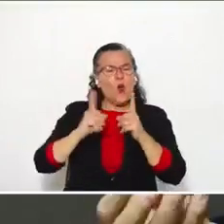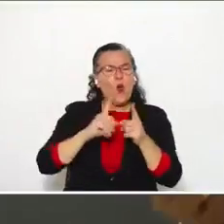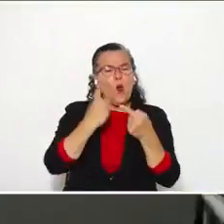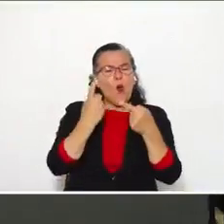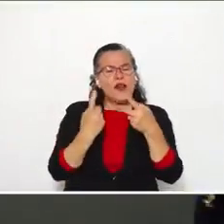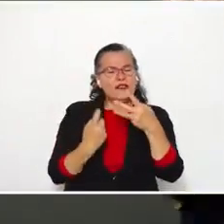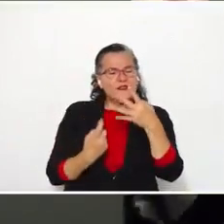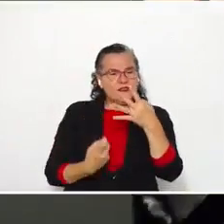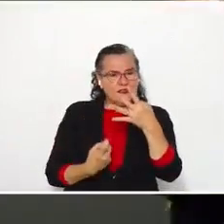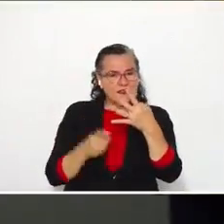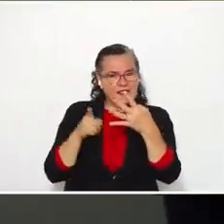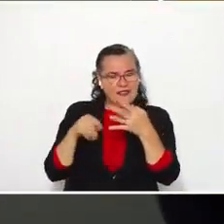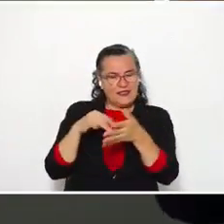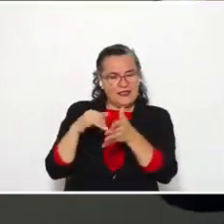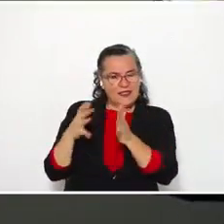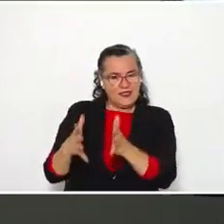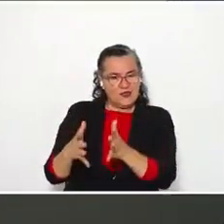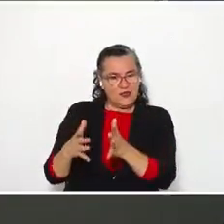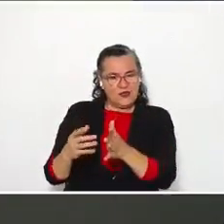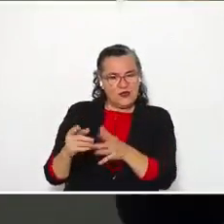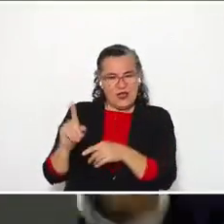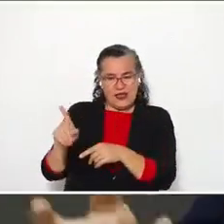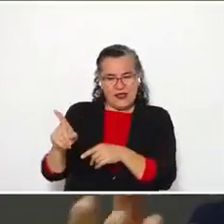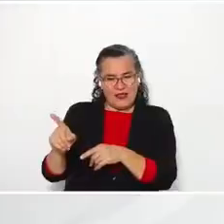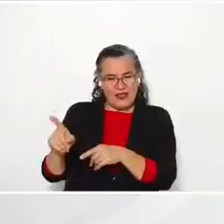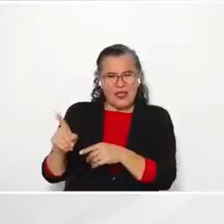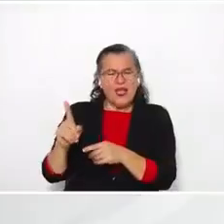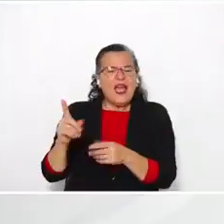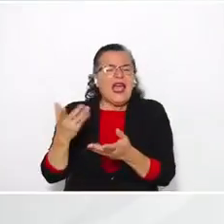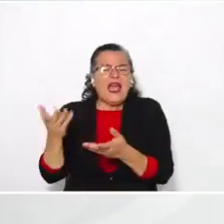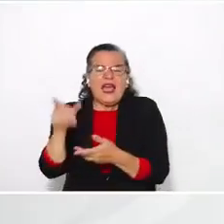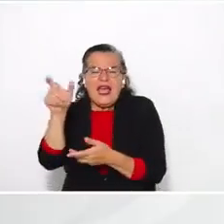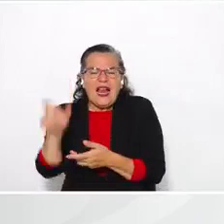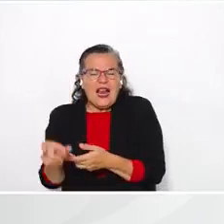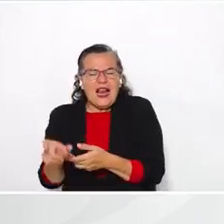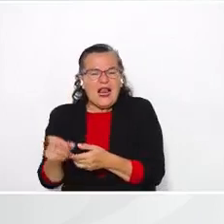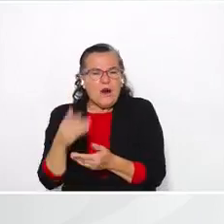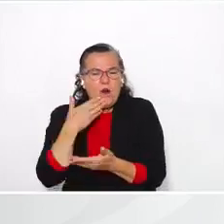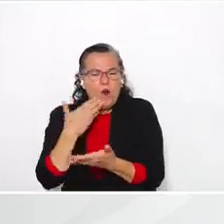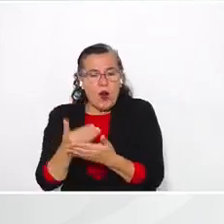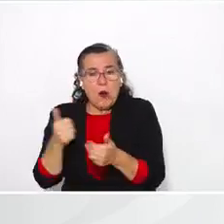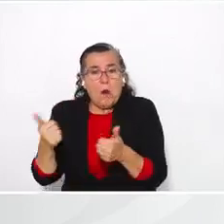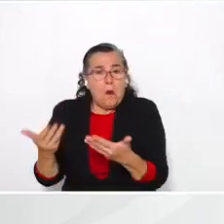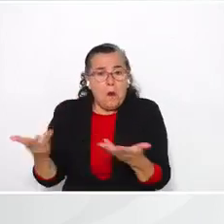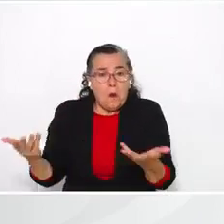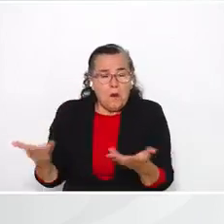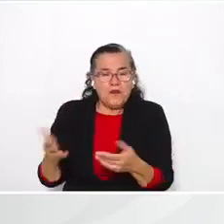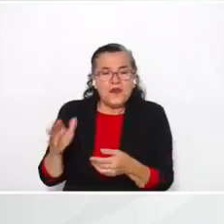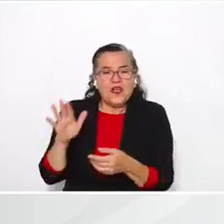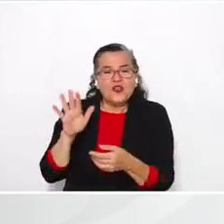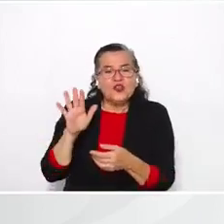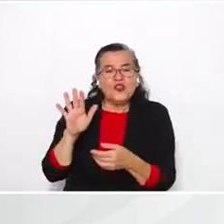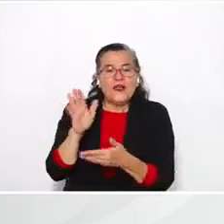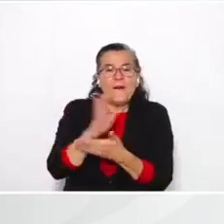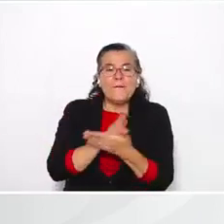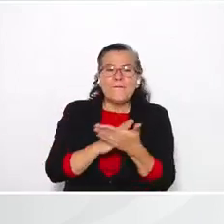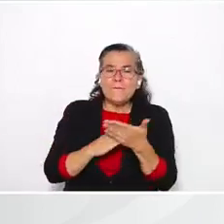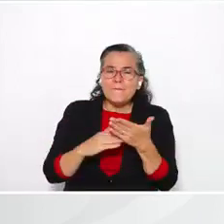deficiencias del estudiante, en qué son buenos, inclusive la